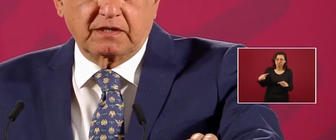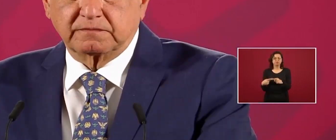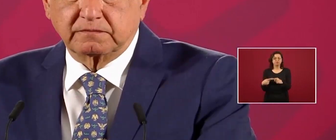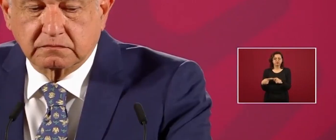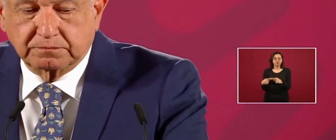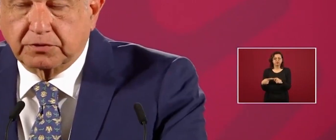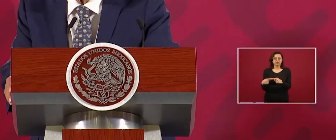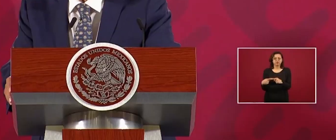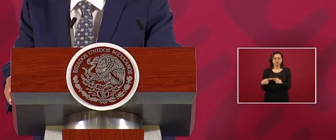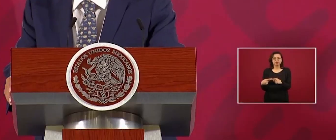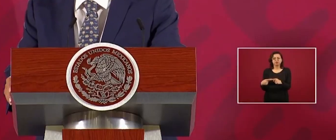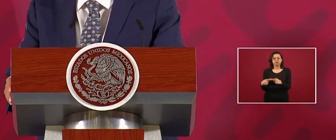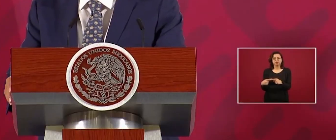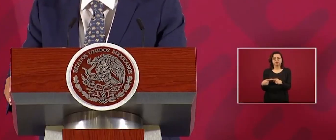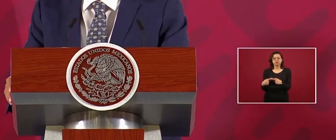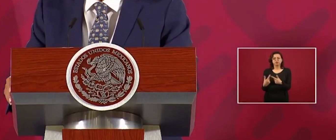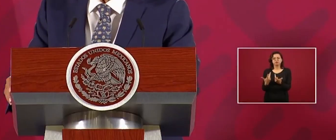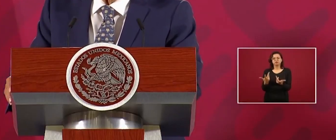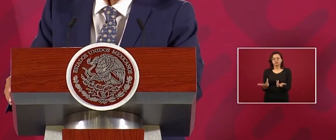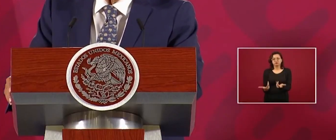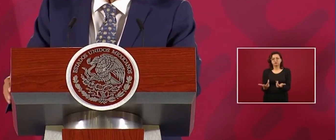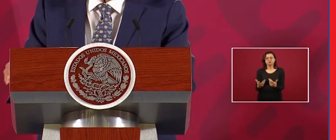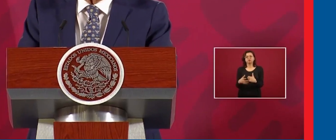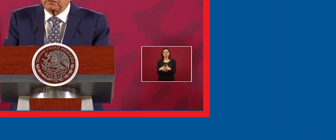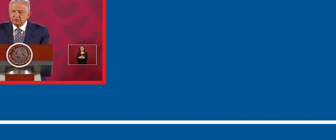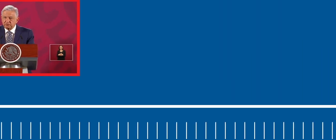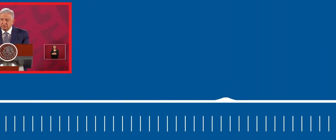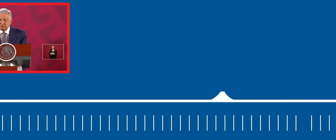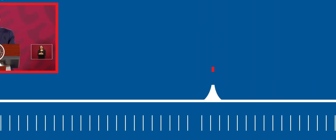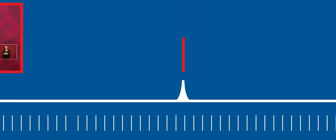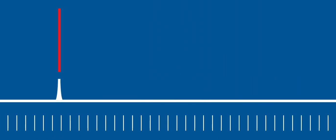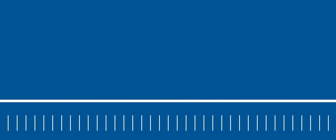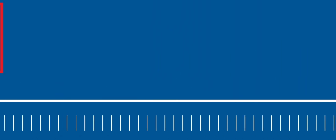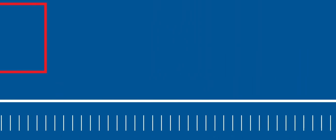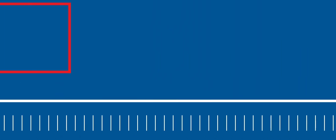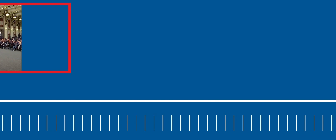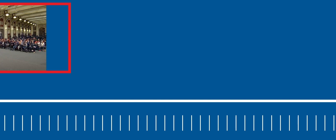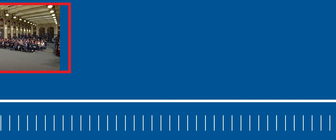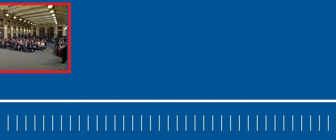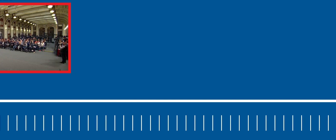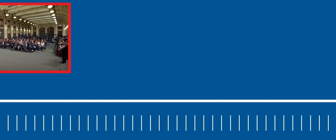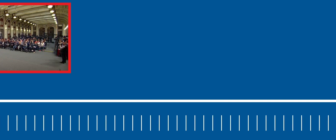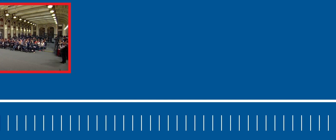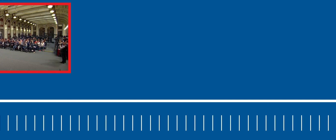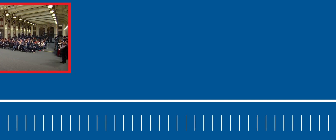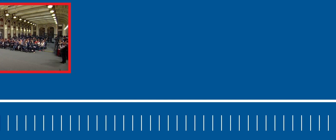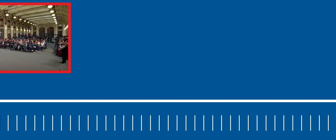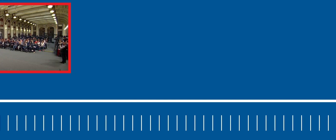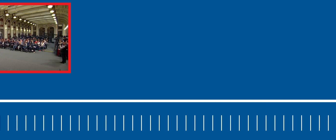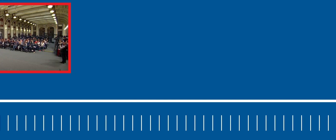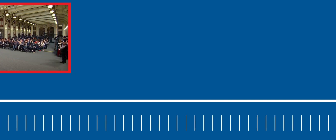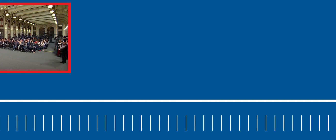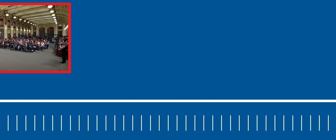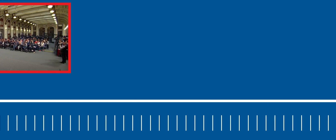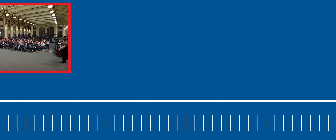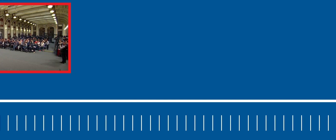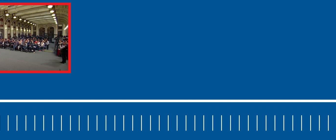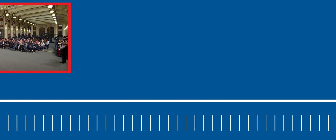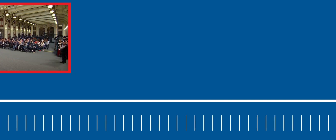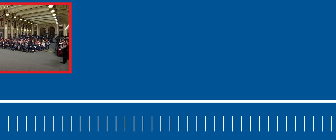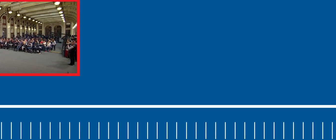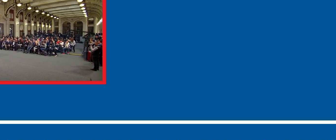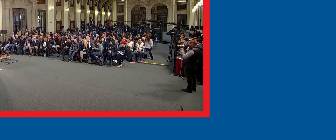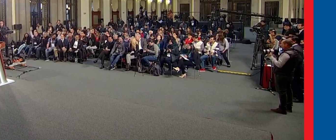de propaganda sobre el coronavirus. Mire, lo del coronavirus, eso de